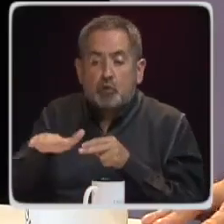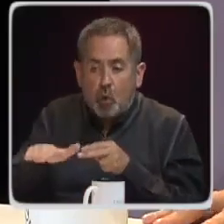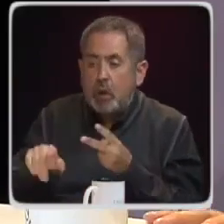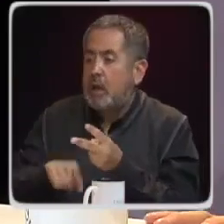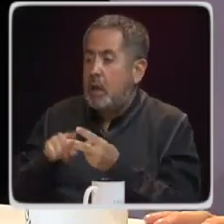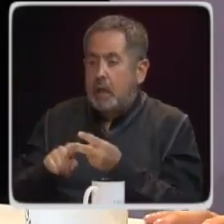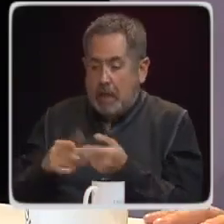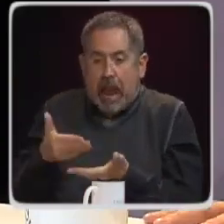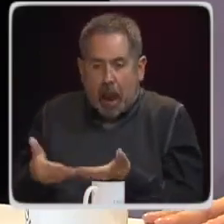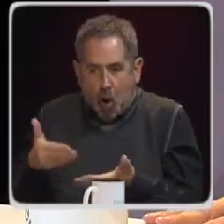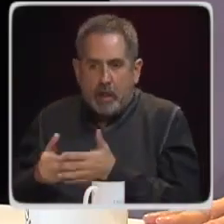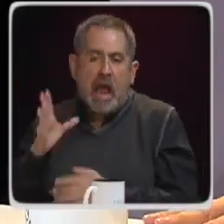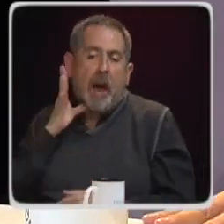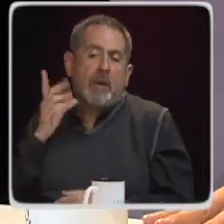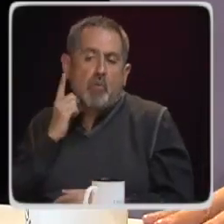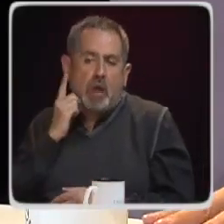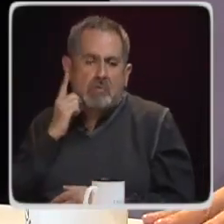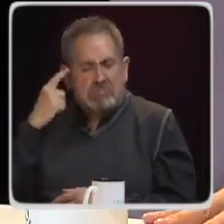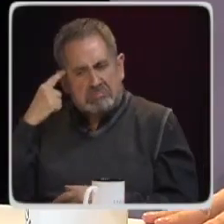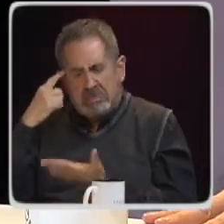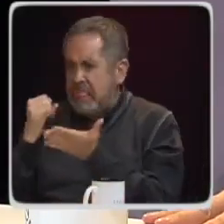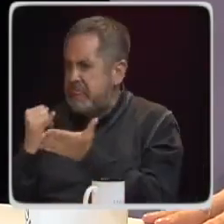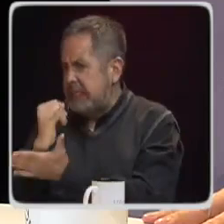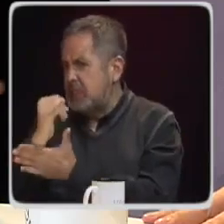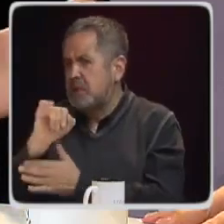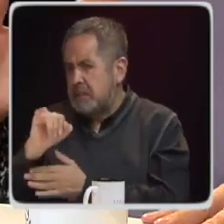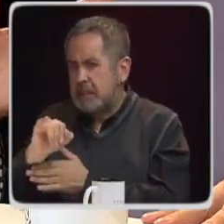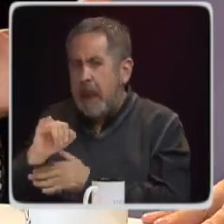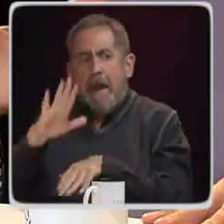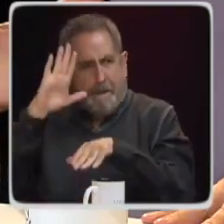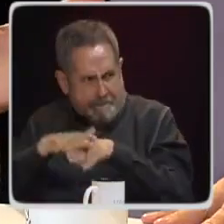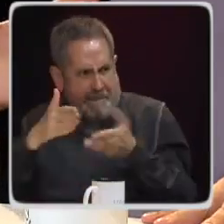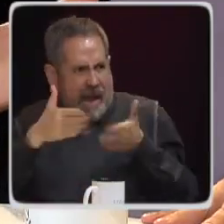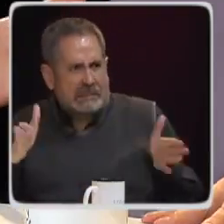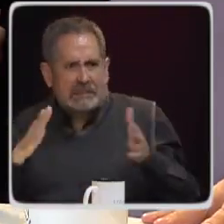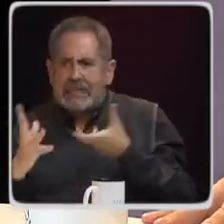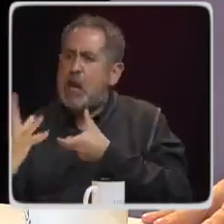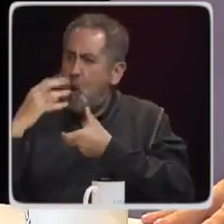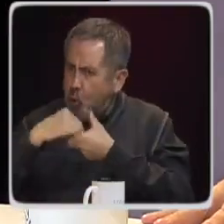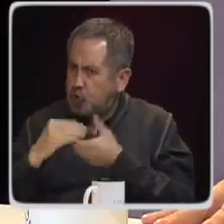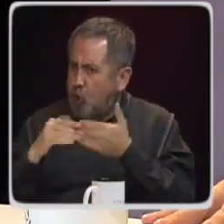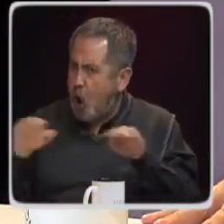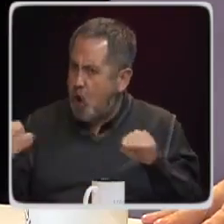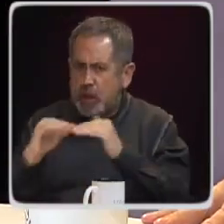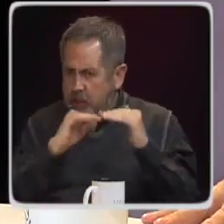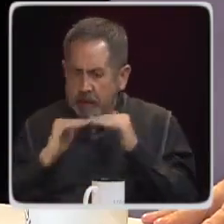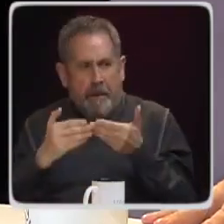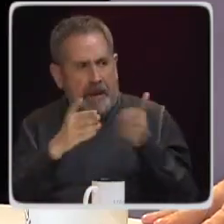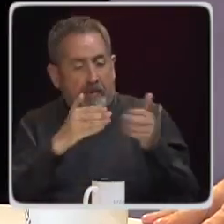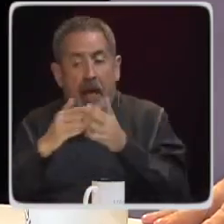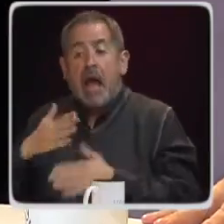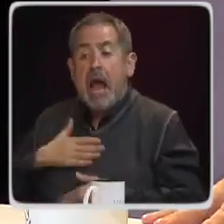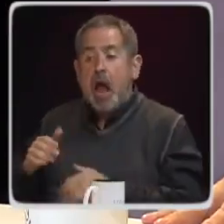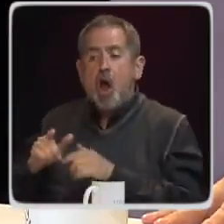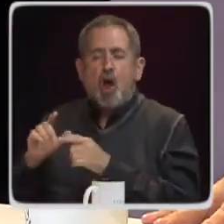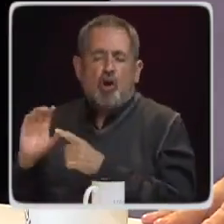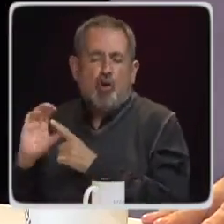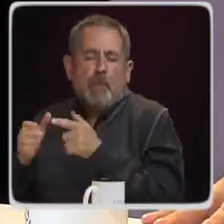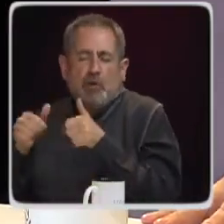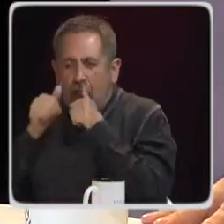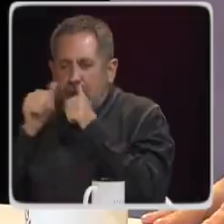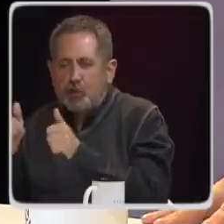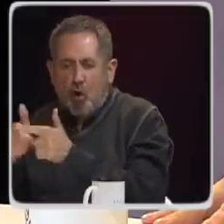características, porque puede ser responsable de un verdadero problema adentro del aula que pueda derivar en algo mayor. Entonces, en